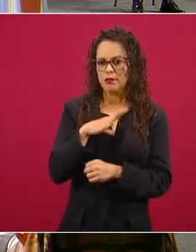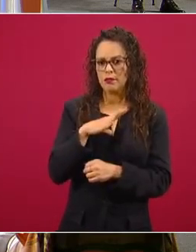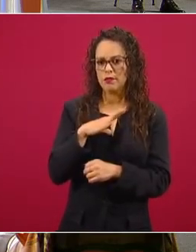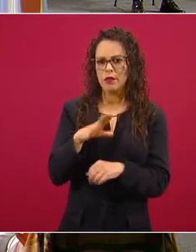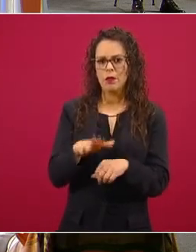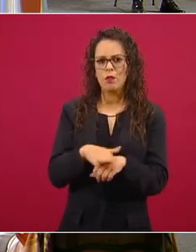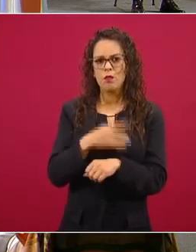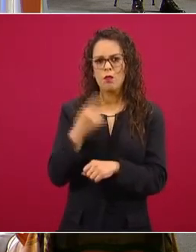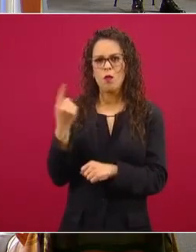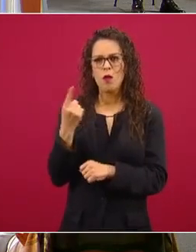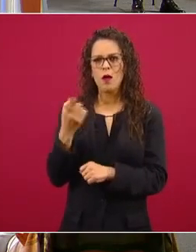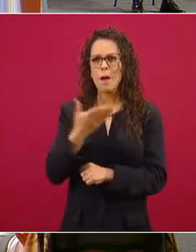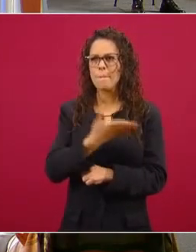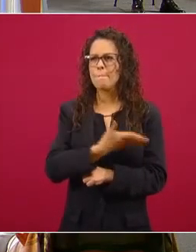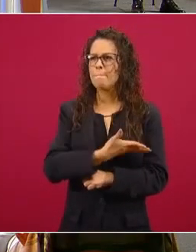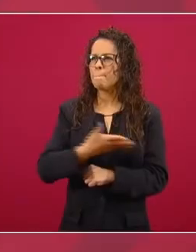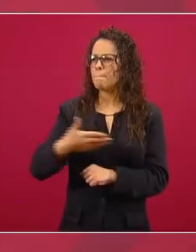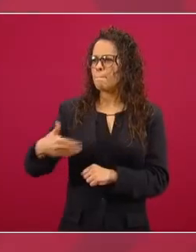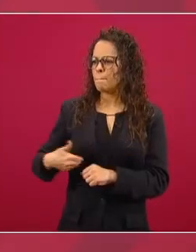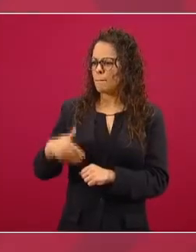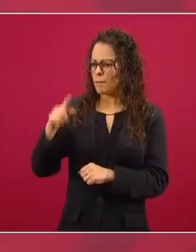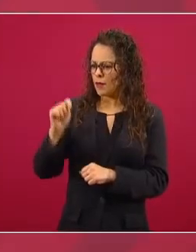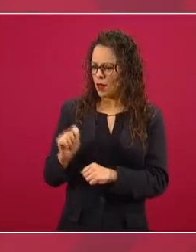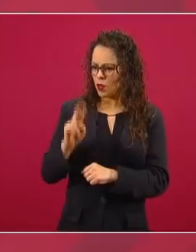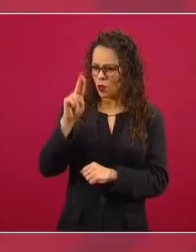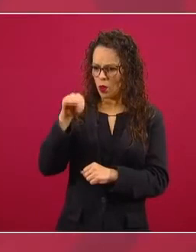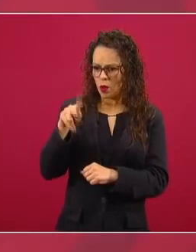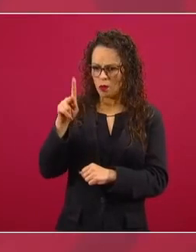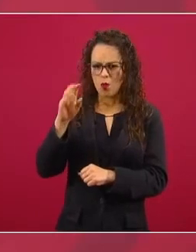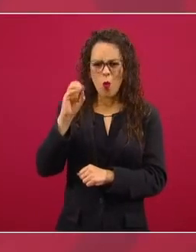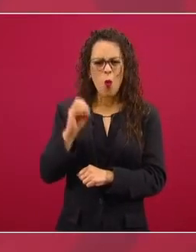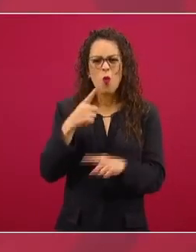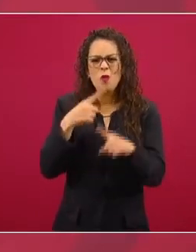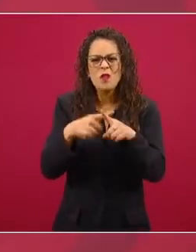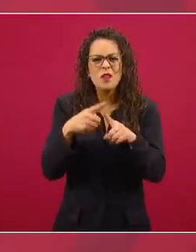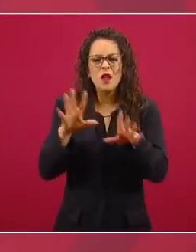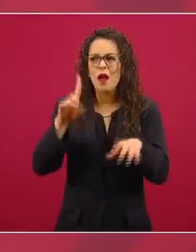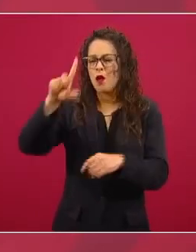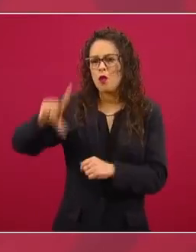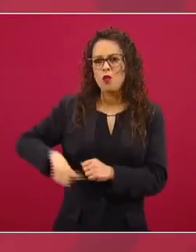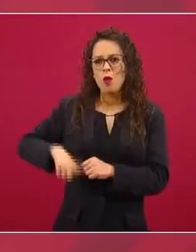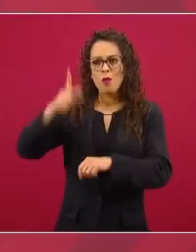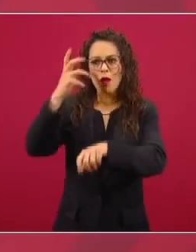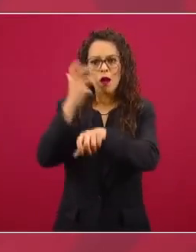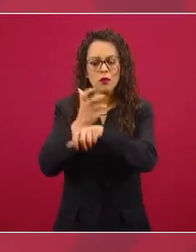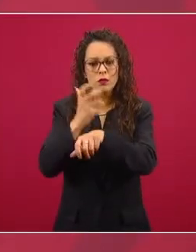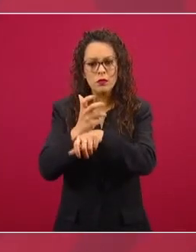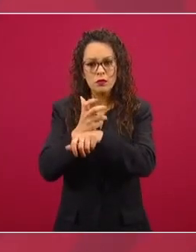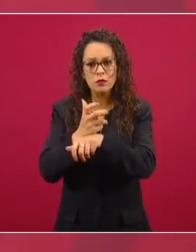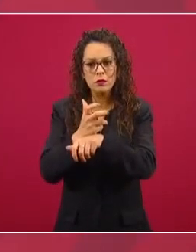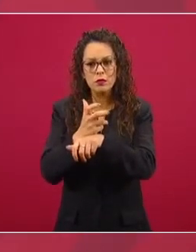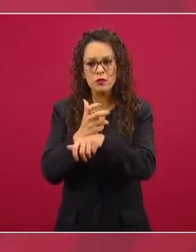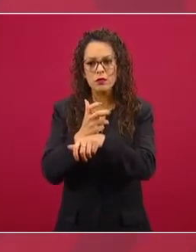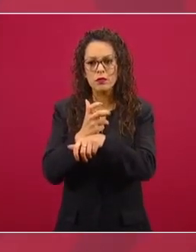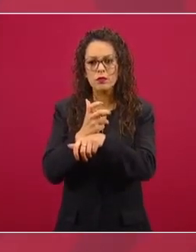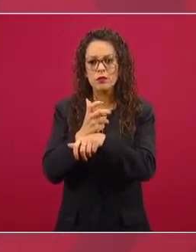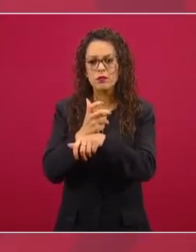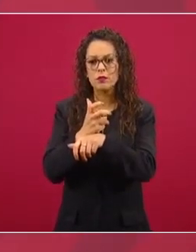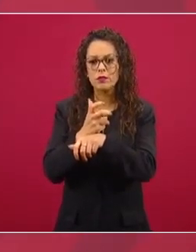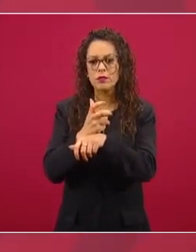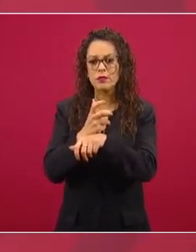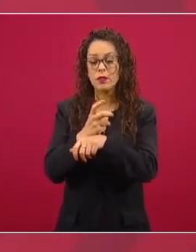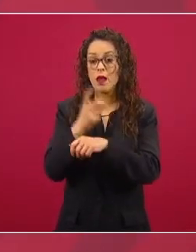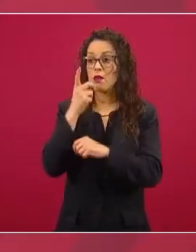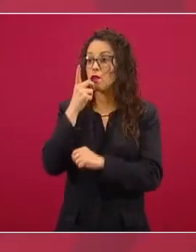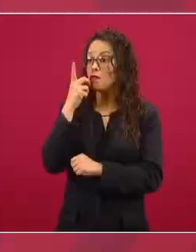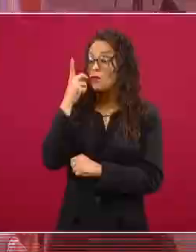creo que el presidente Trump o alguien del gobierno de Estados Unidos, que en México no